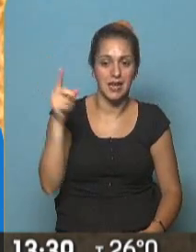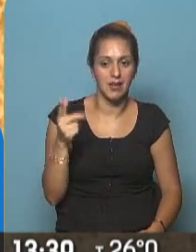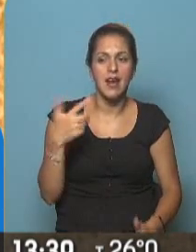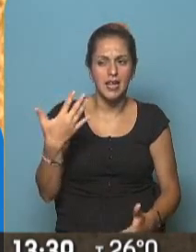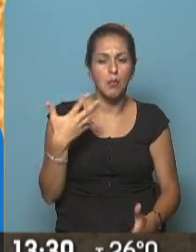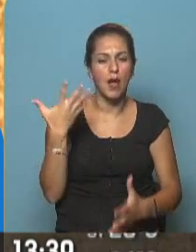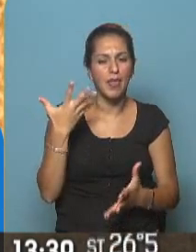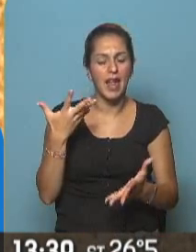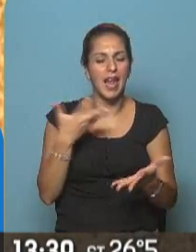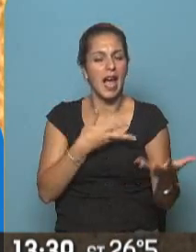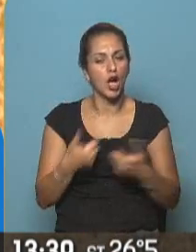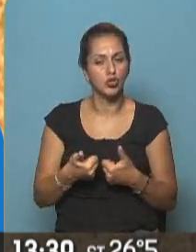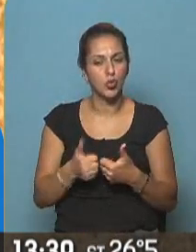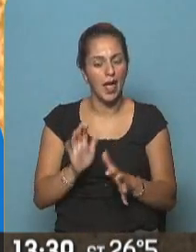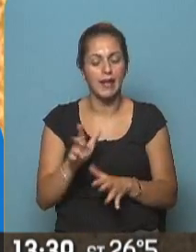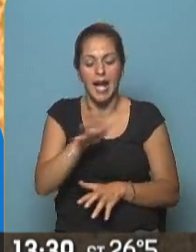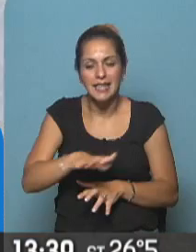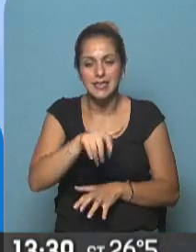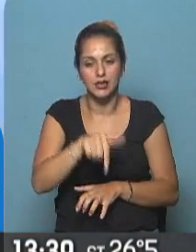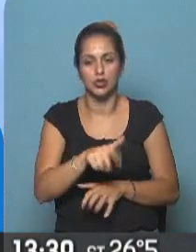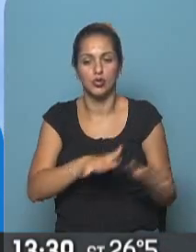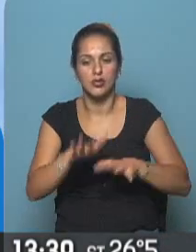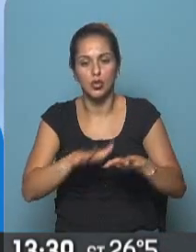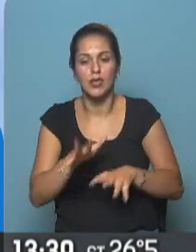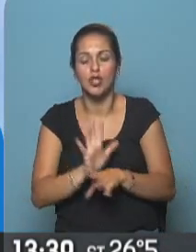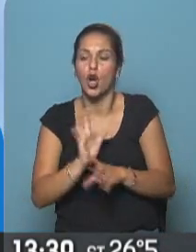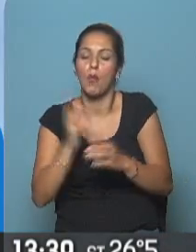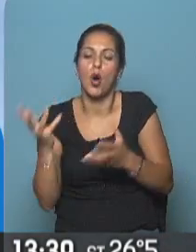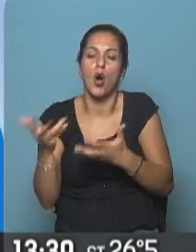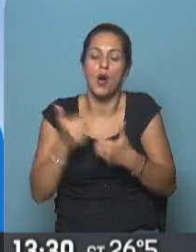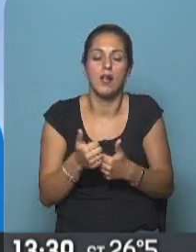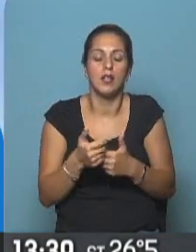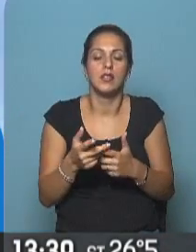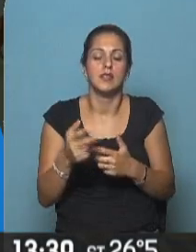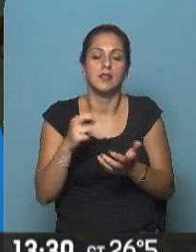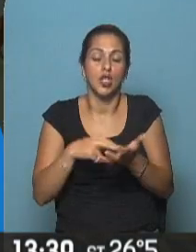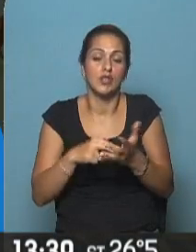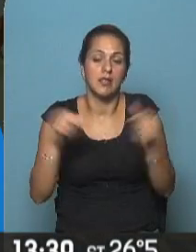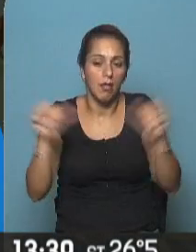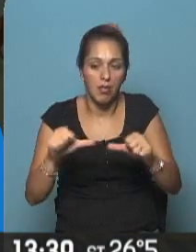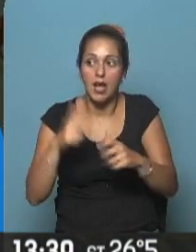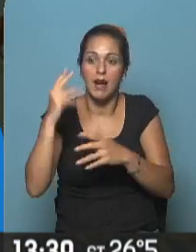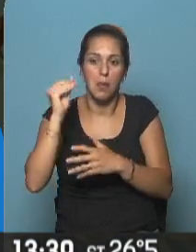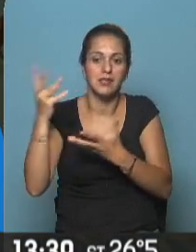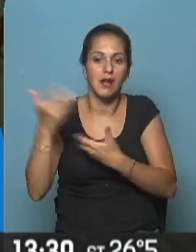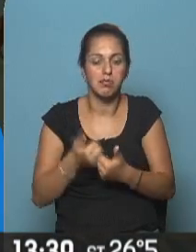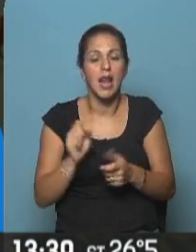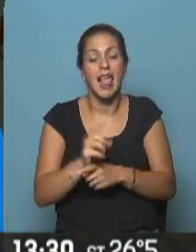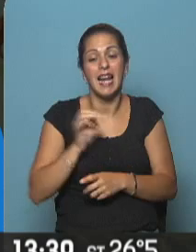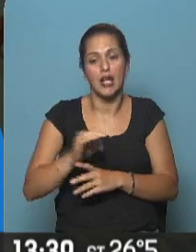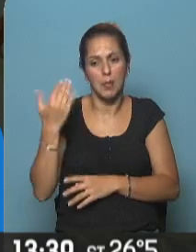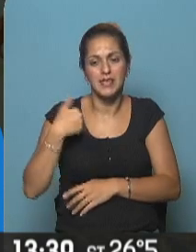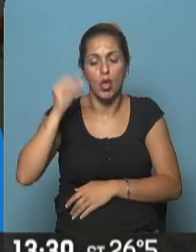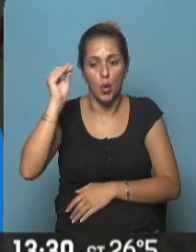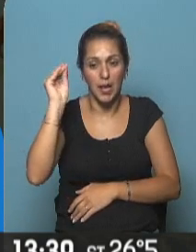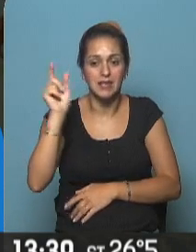ayudar en este entorno a compensar un poco esta mala noticia que tuvimos. Digamos, el año pasado tuvimos la mala noticia de Brasil,